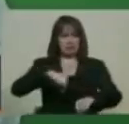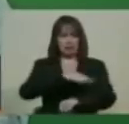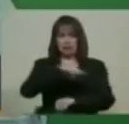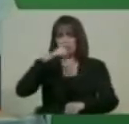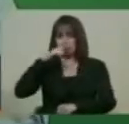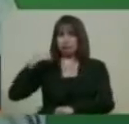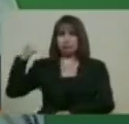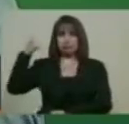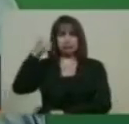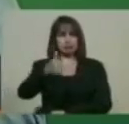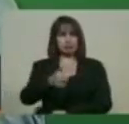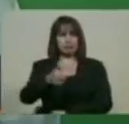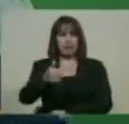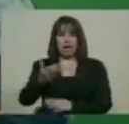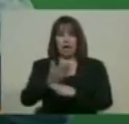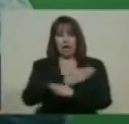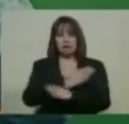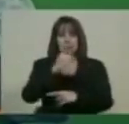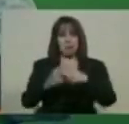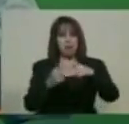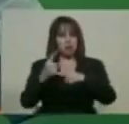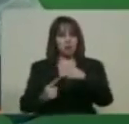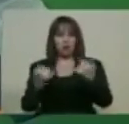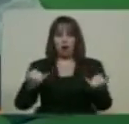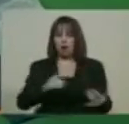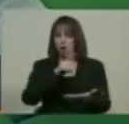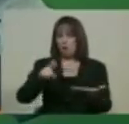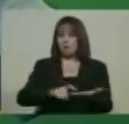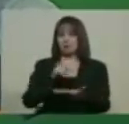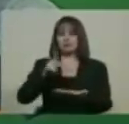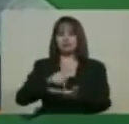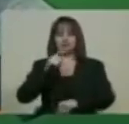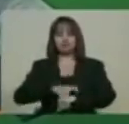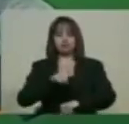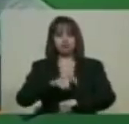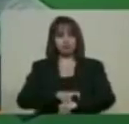Antes estaba dedicación parcial. Y yo personalmente he decidido